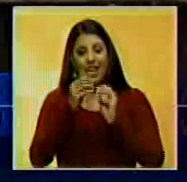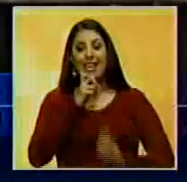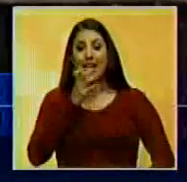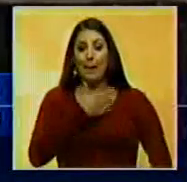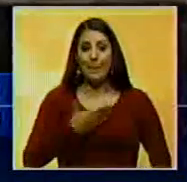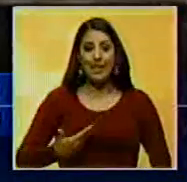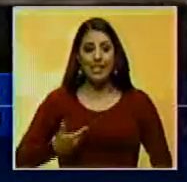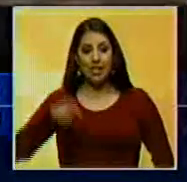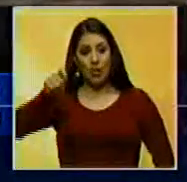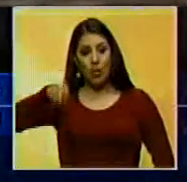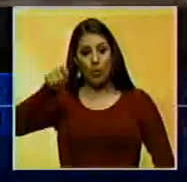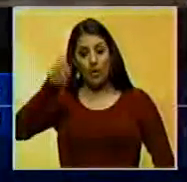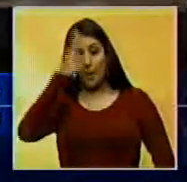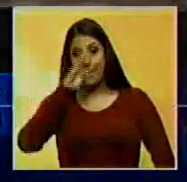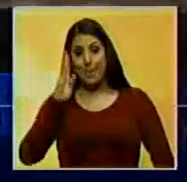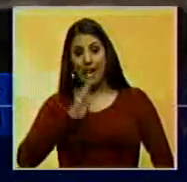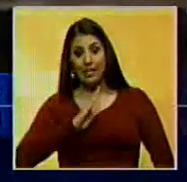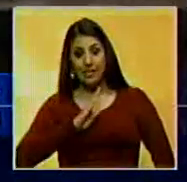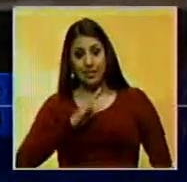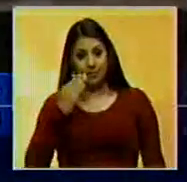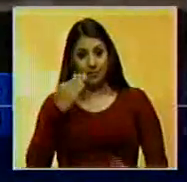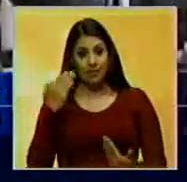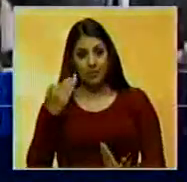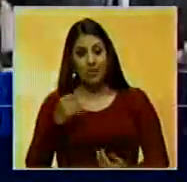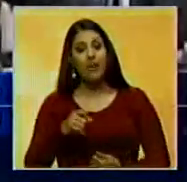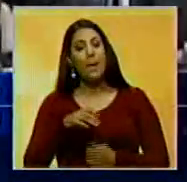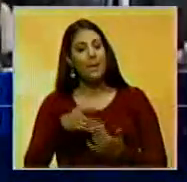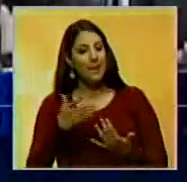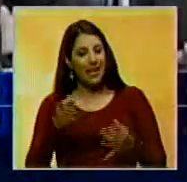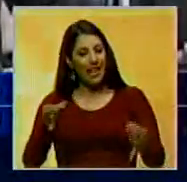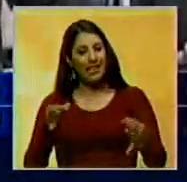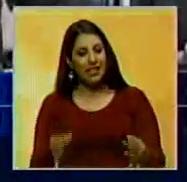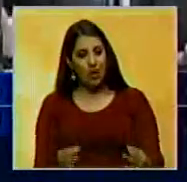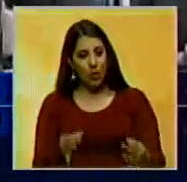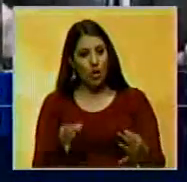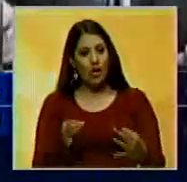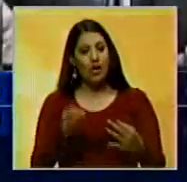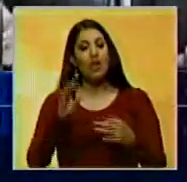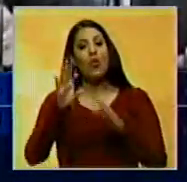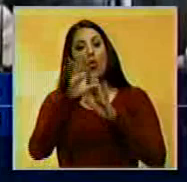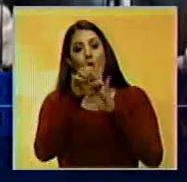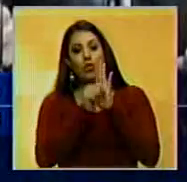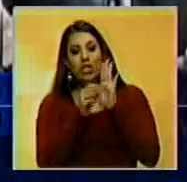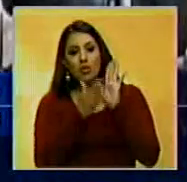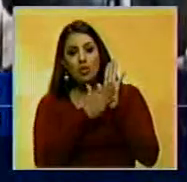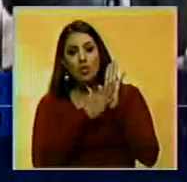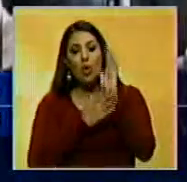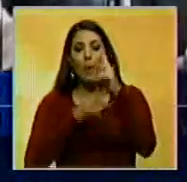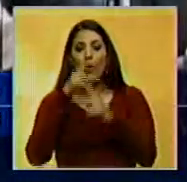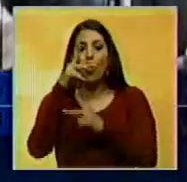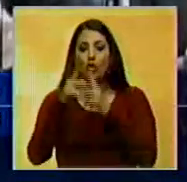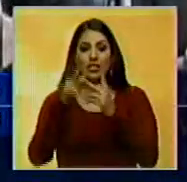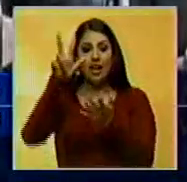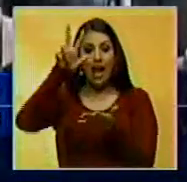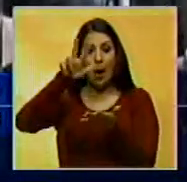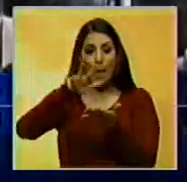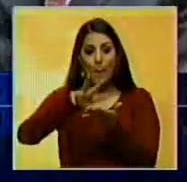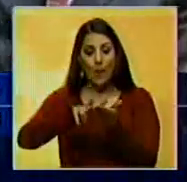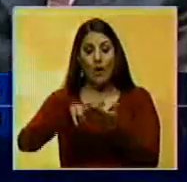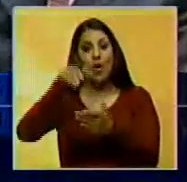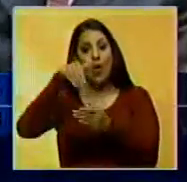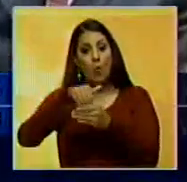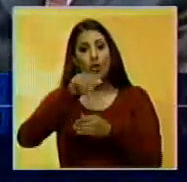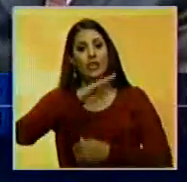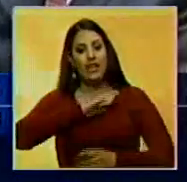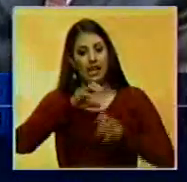presidente de la Corte Suprema de Brasil Ricardo levad Ski para garantizar la constitucionalidad del proceso en el que se aprobó que la votación